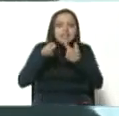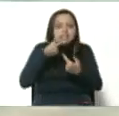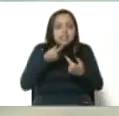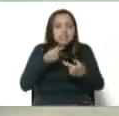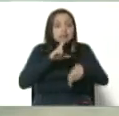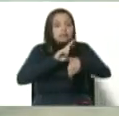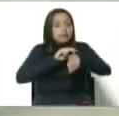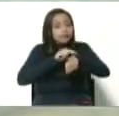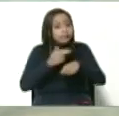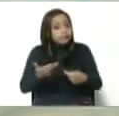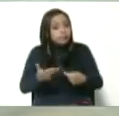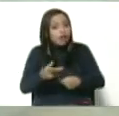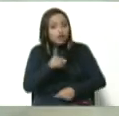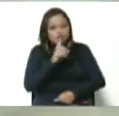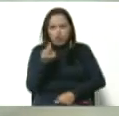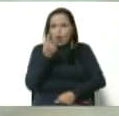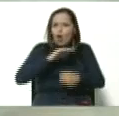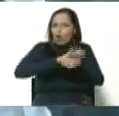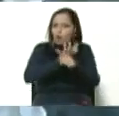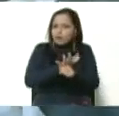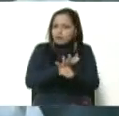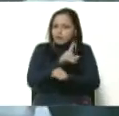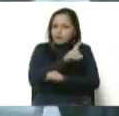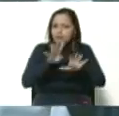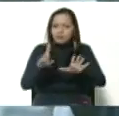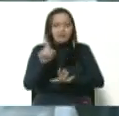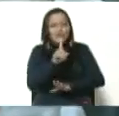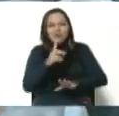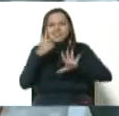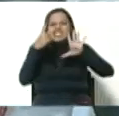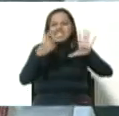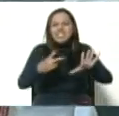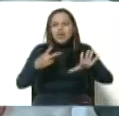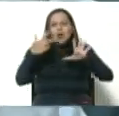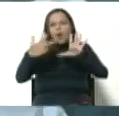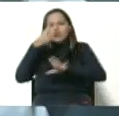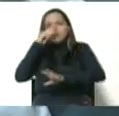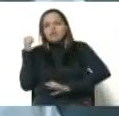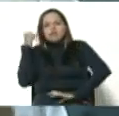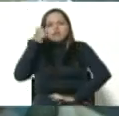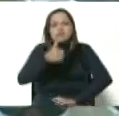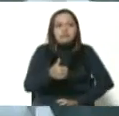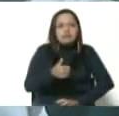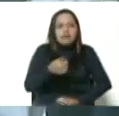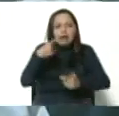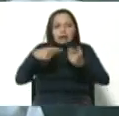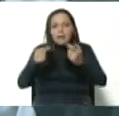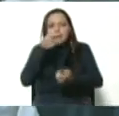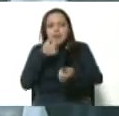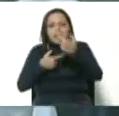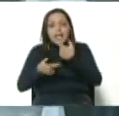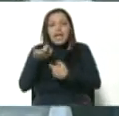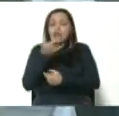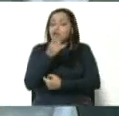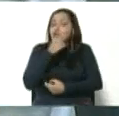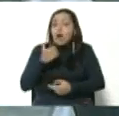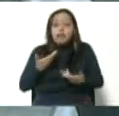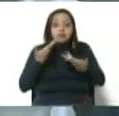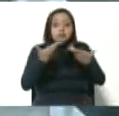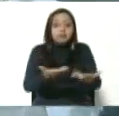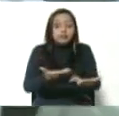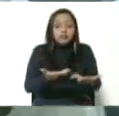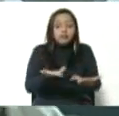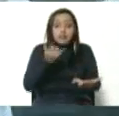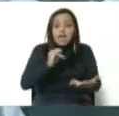no solamente para el COVID-19, desde hace 7, 8 años, insumos médicos que afectan duramente la salud,